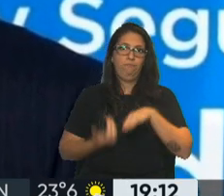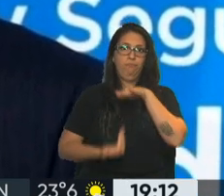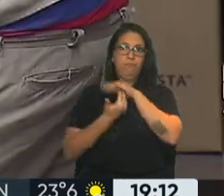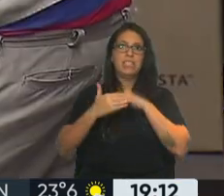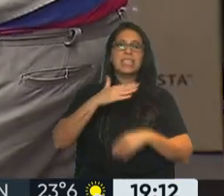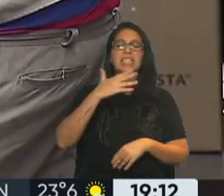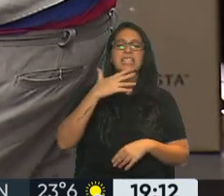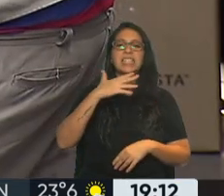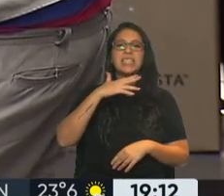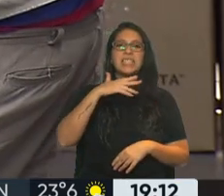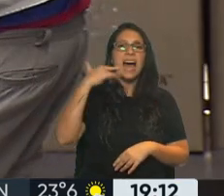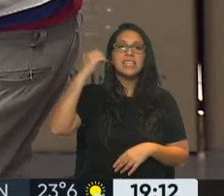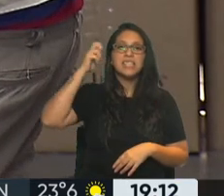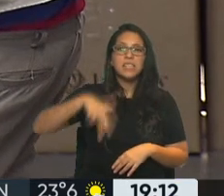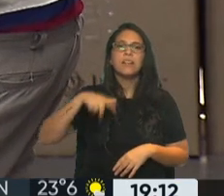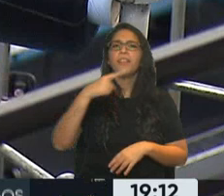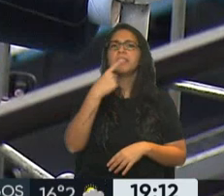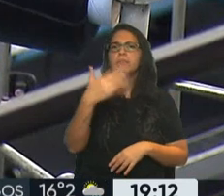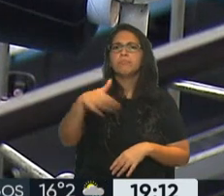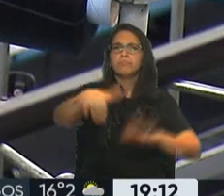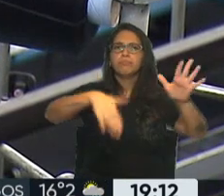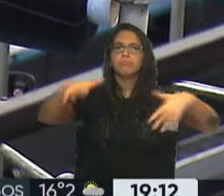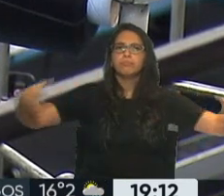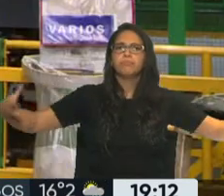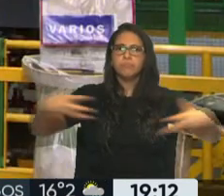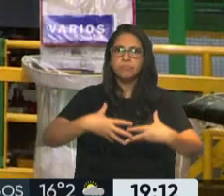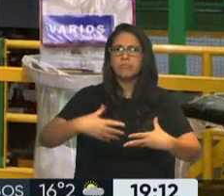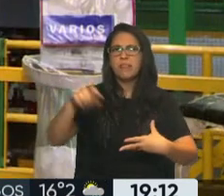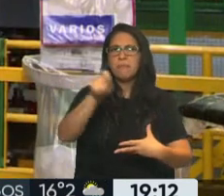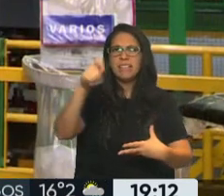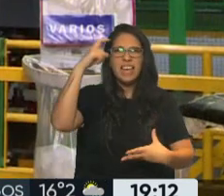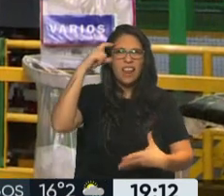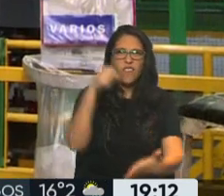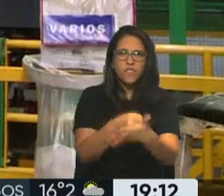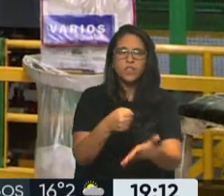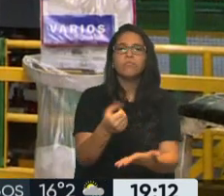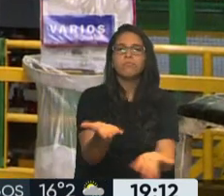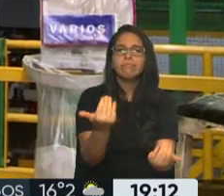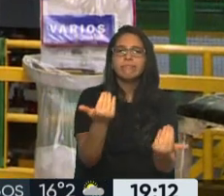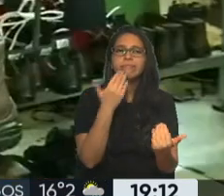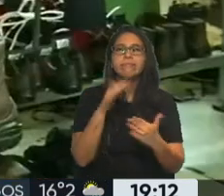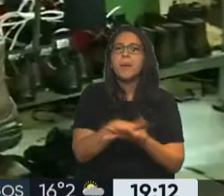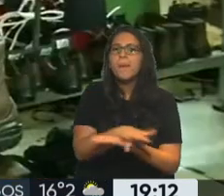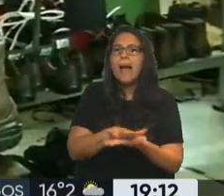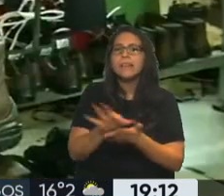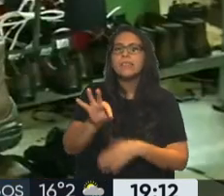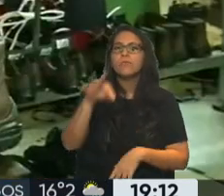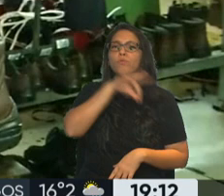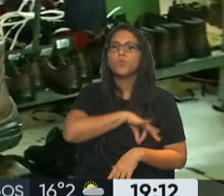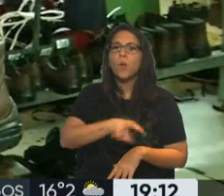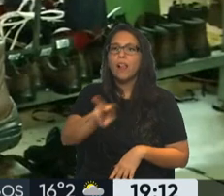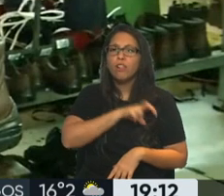yasí planifica que el consejo se reúna en los últimos días de enero para discutir un nuevo piso para los ingresos